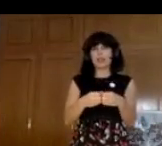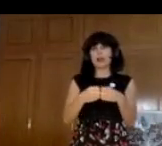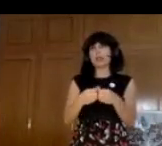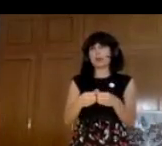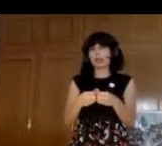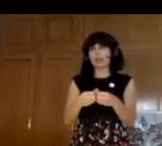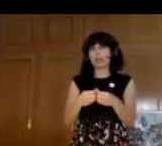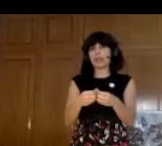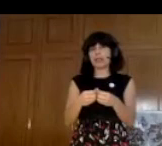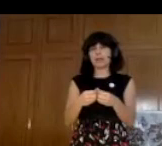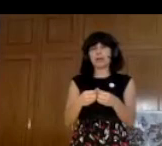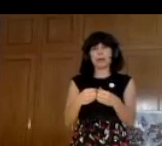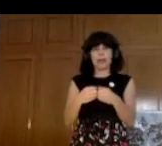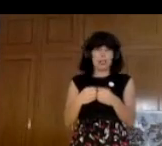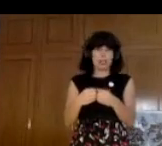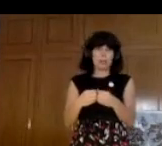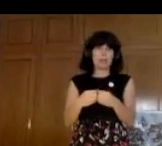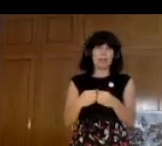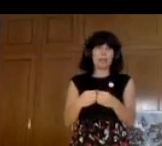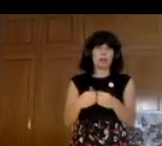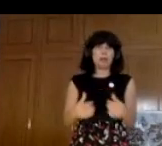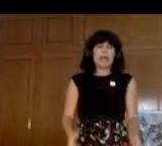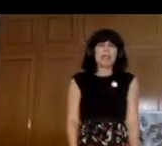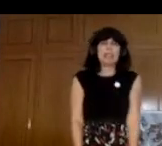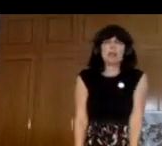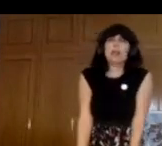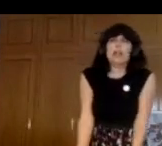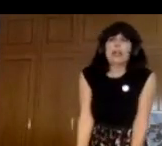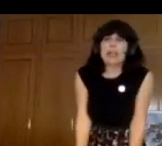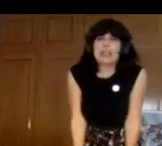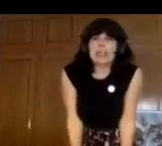comunicación o un soporte comunicativo específico, ¿no? Y esto